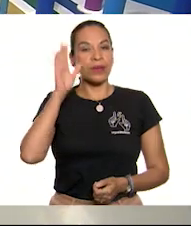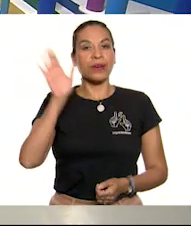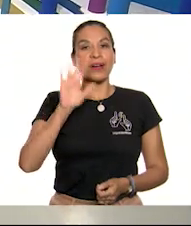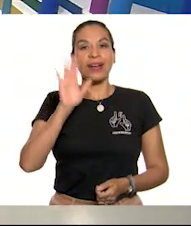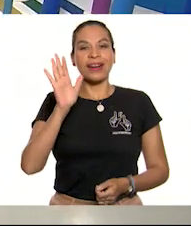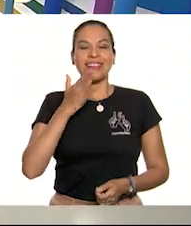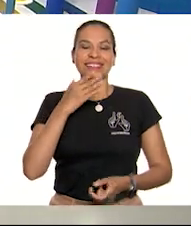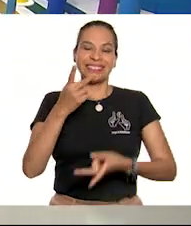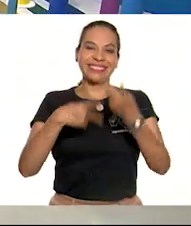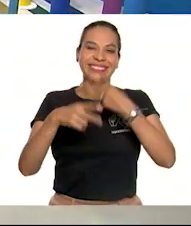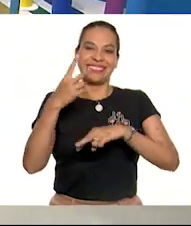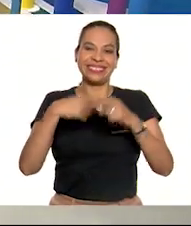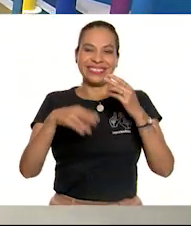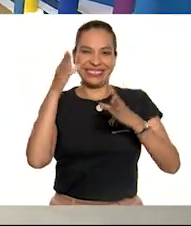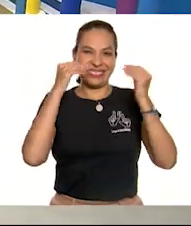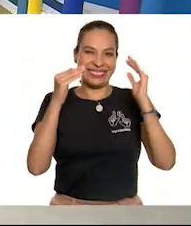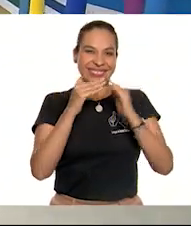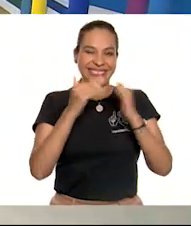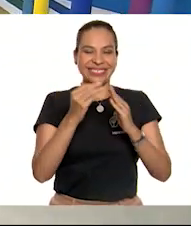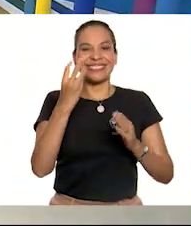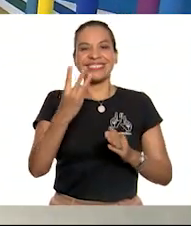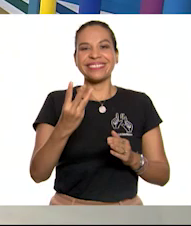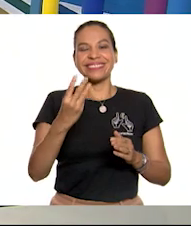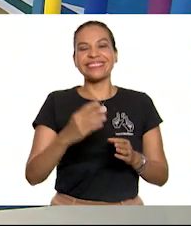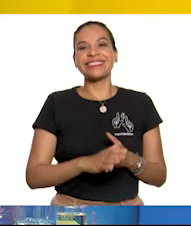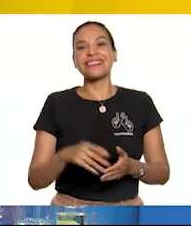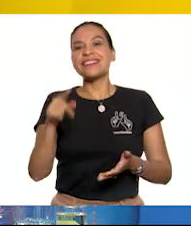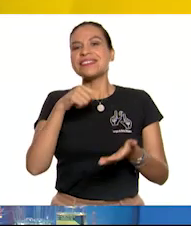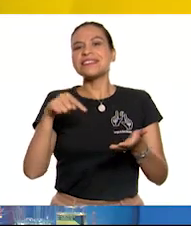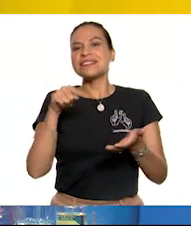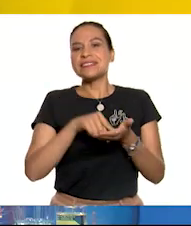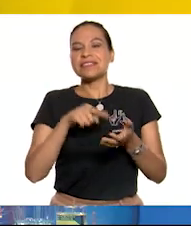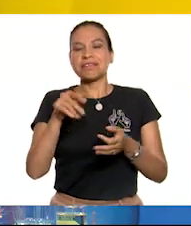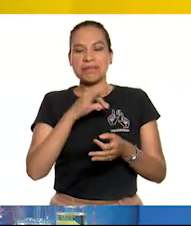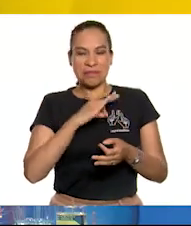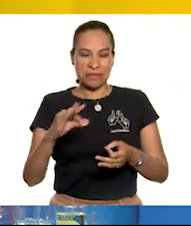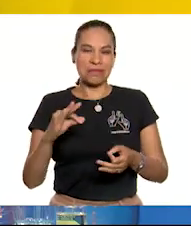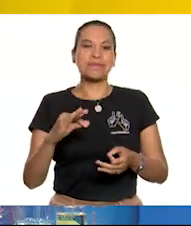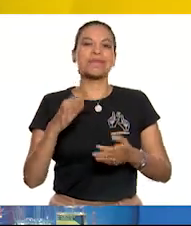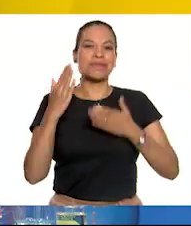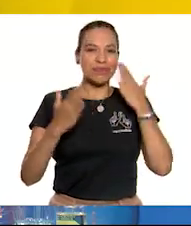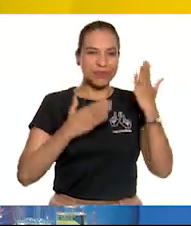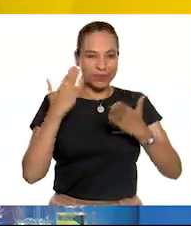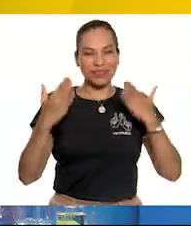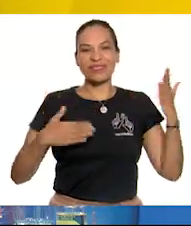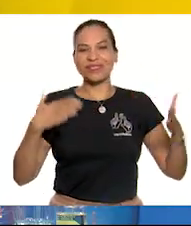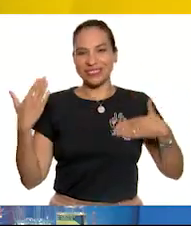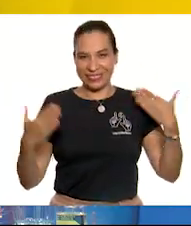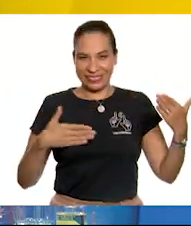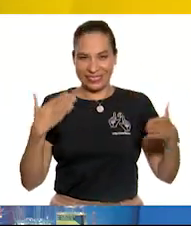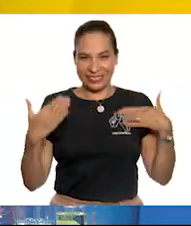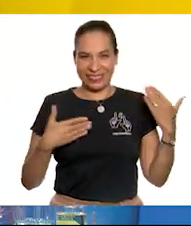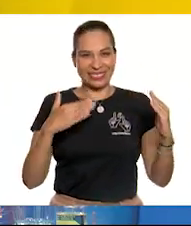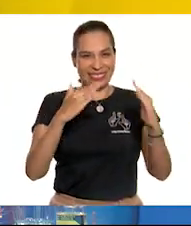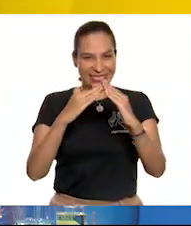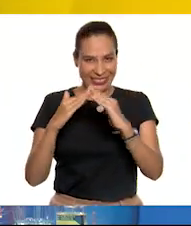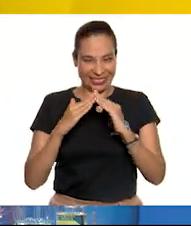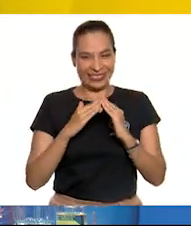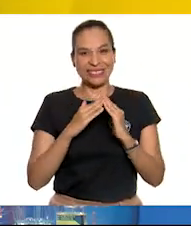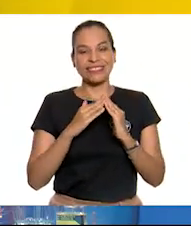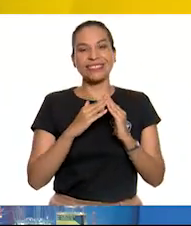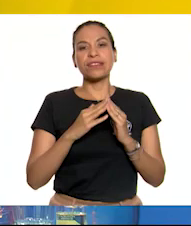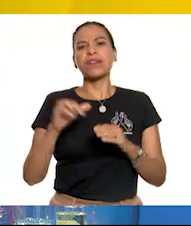Hola, les damos la bienvenida a Aprende en Casa 3, un espacio en el que vamos a poder estudiar y divertirnos desde nuestros